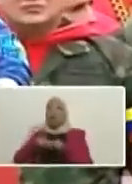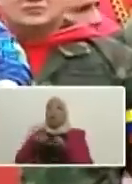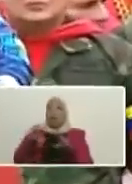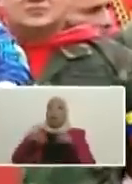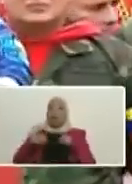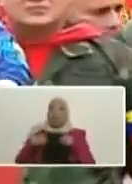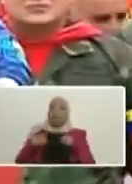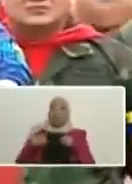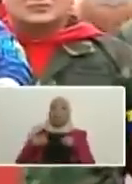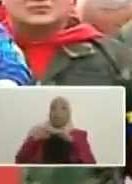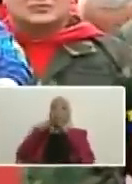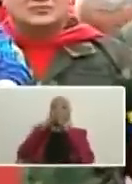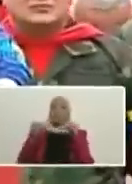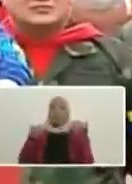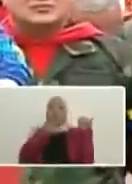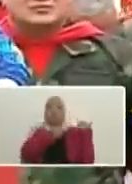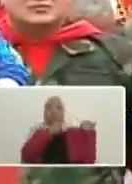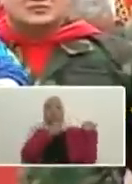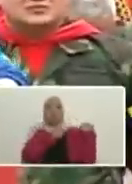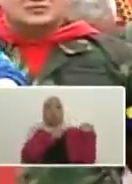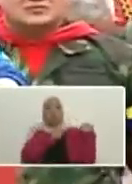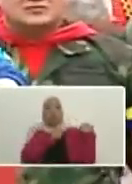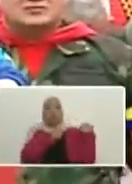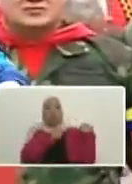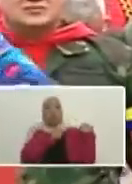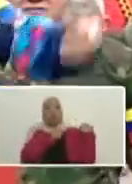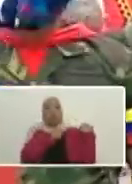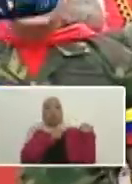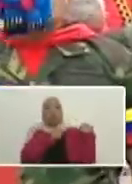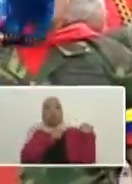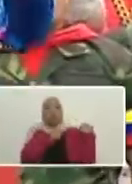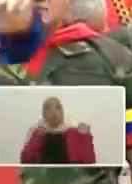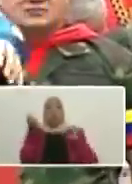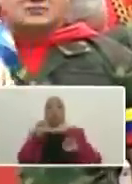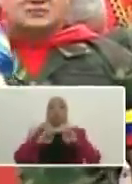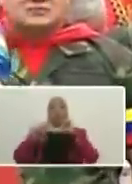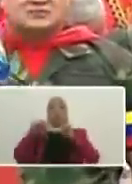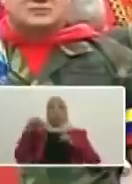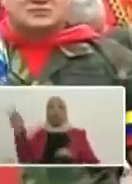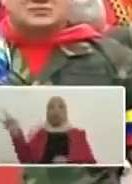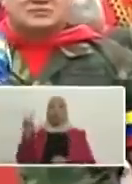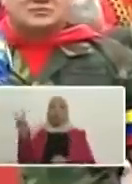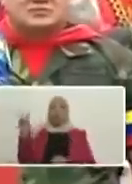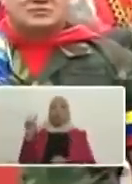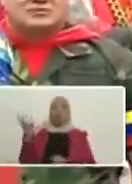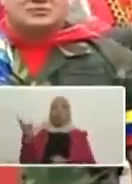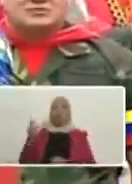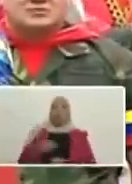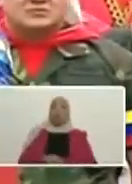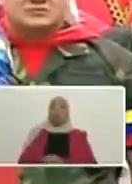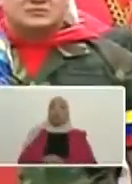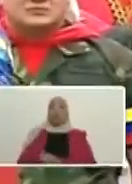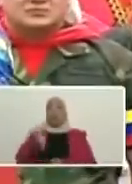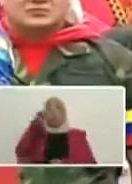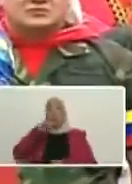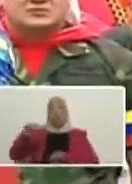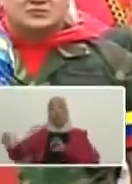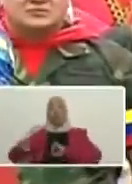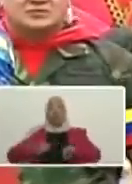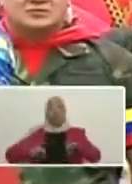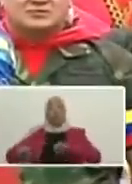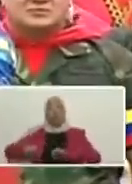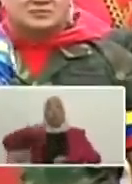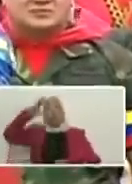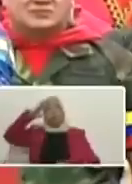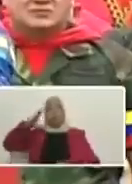asumo toda la responsabilidad frente al país de este movimiento